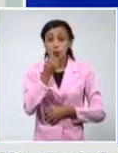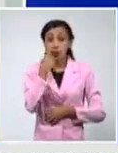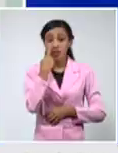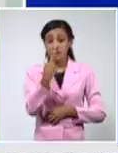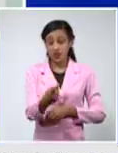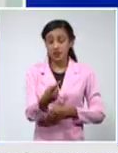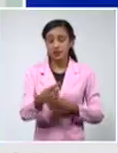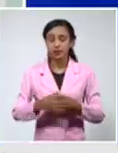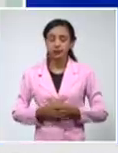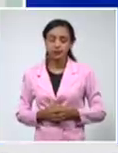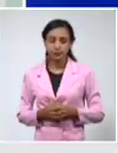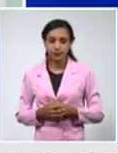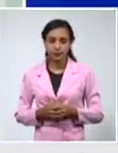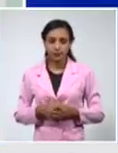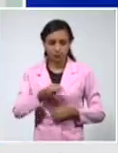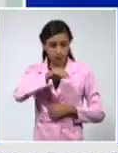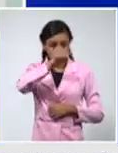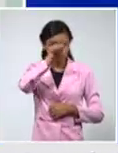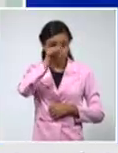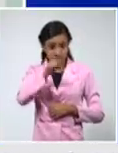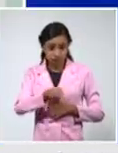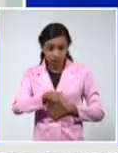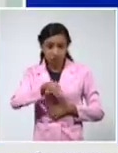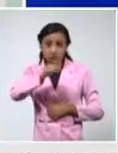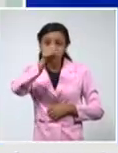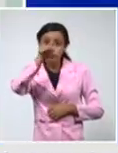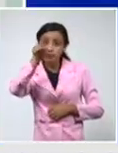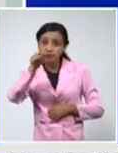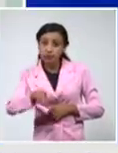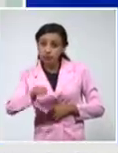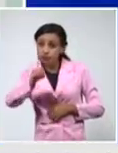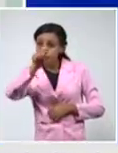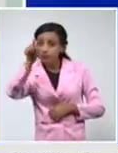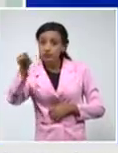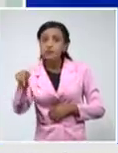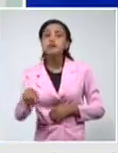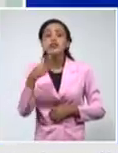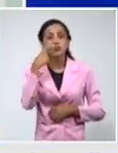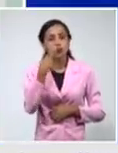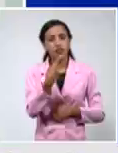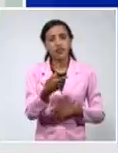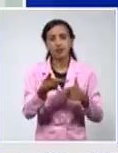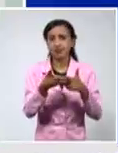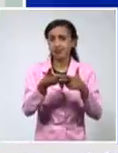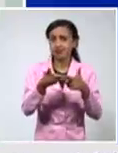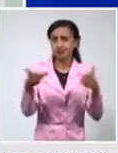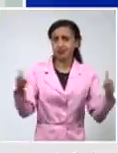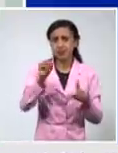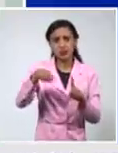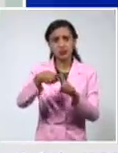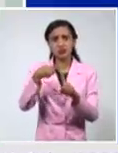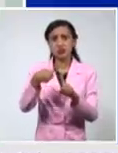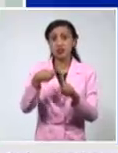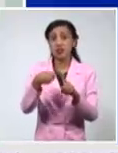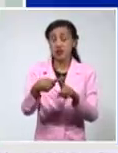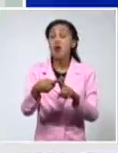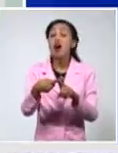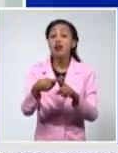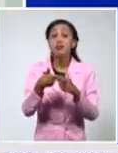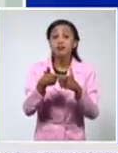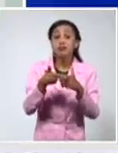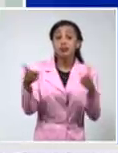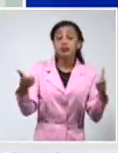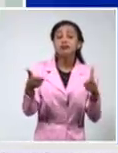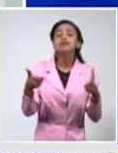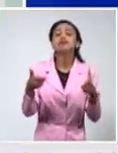gráfico, pues el número de casos es un incremento en relación con el comportamiento de